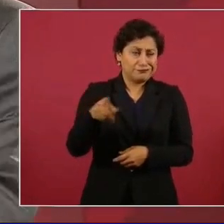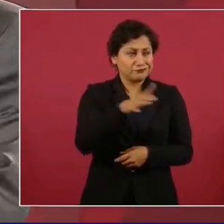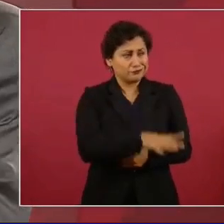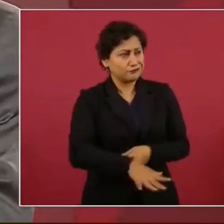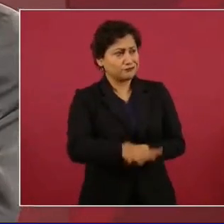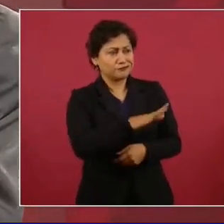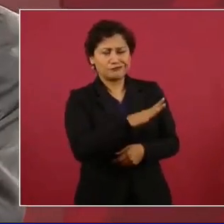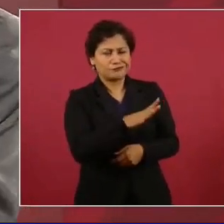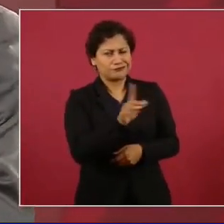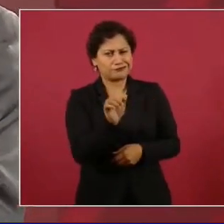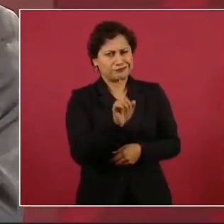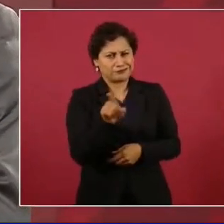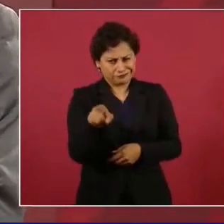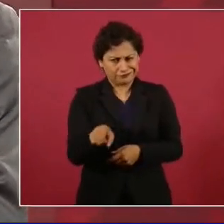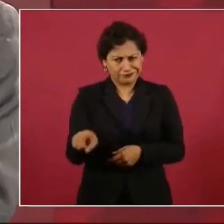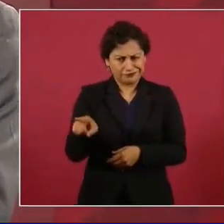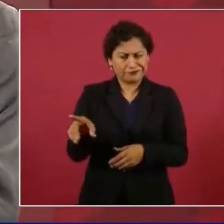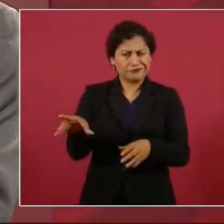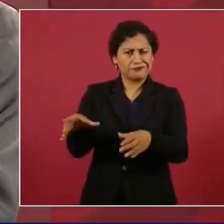Nada más me cuidé